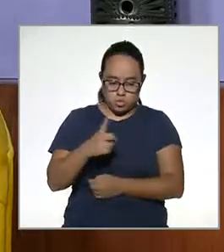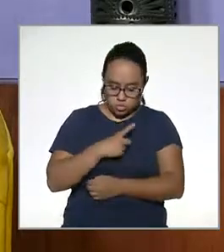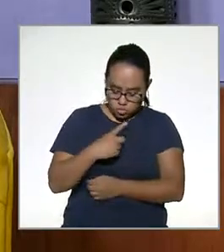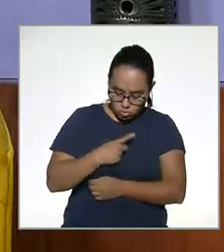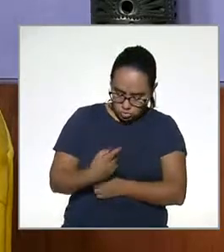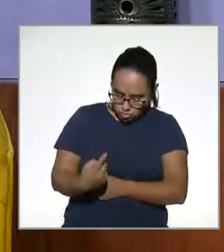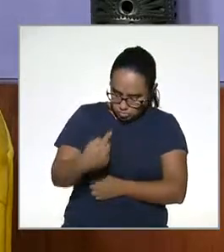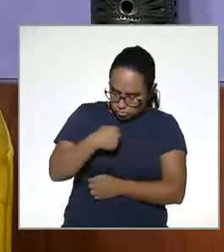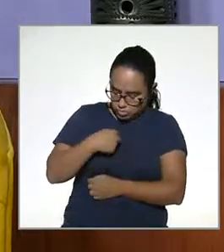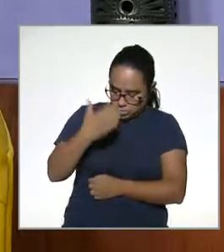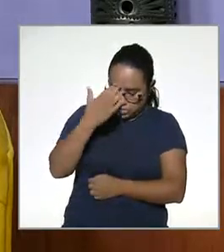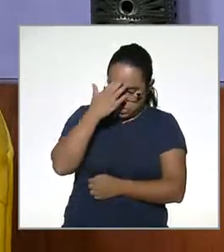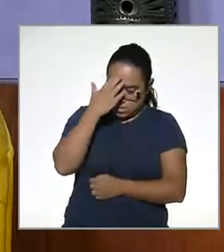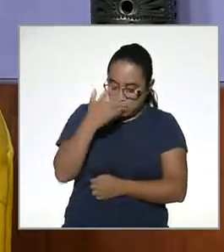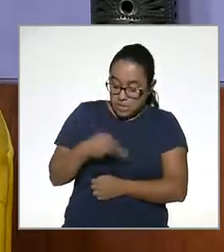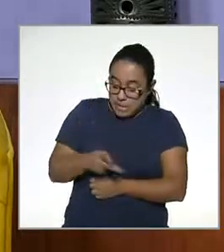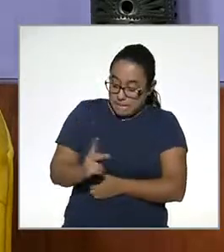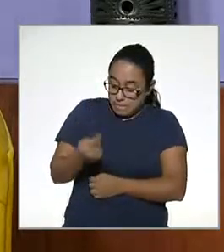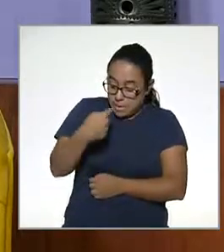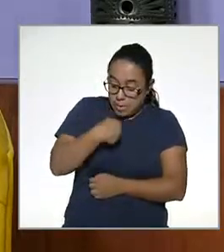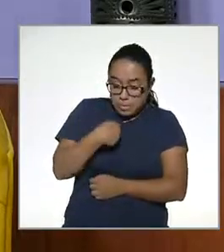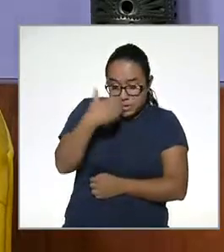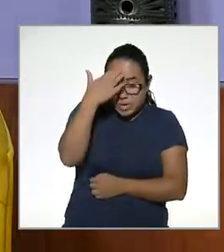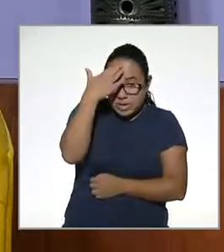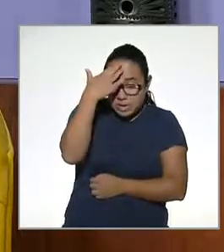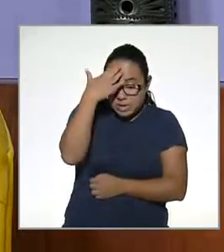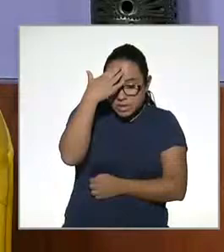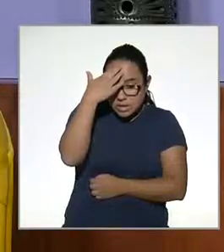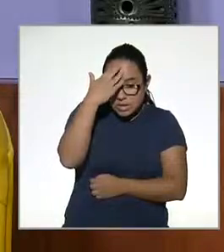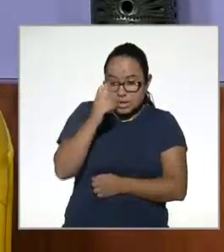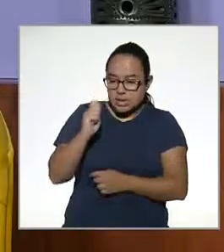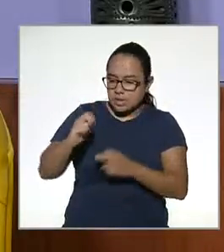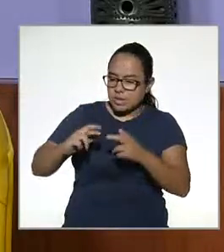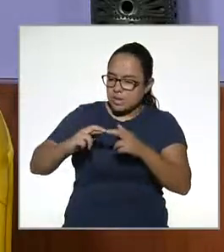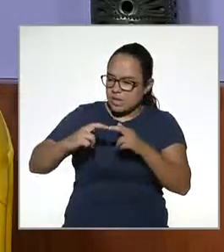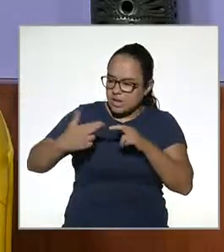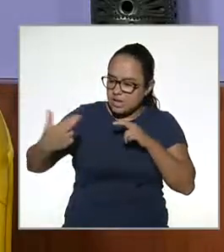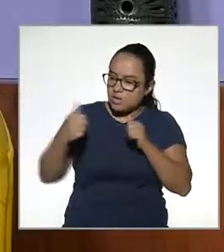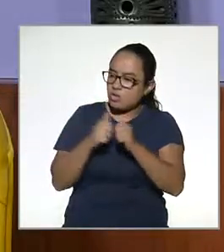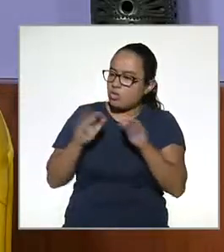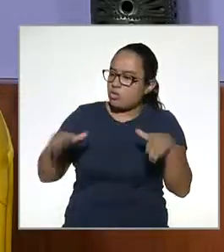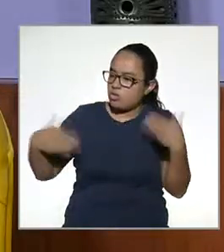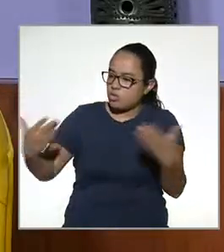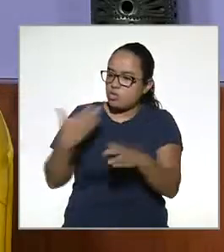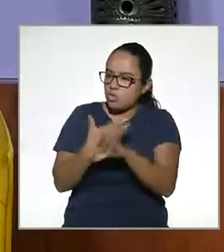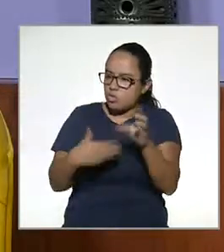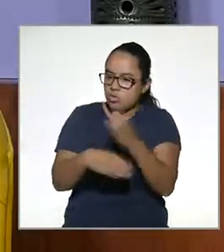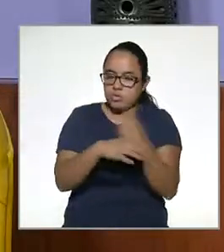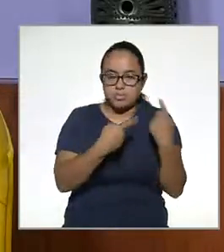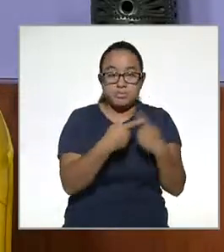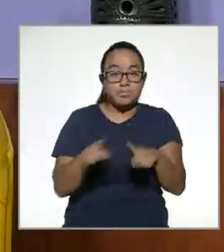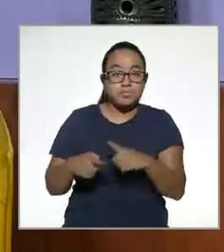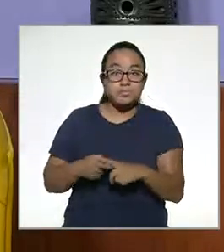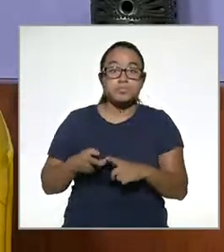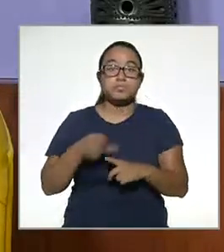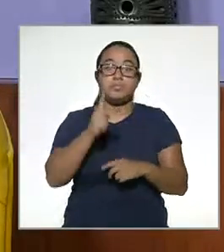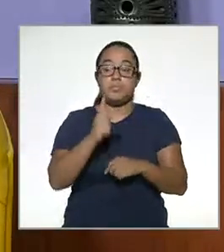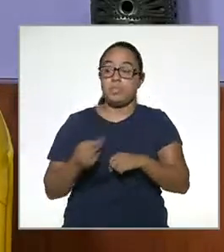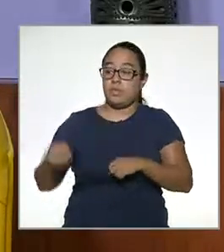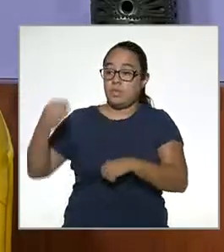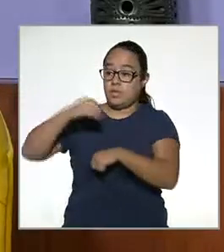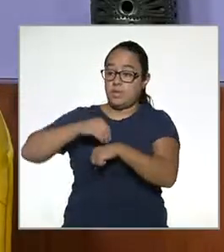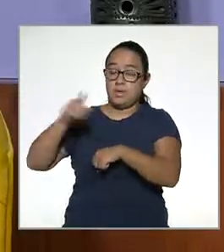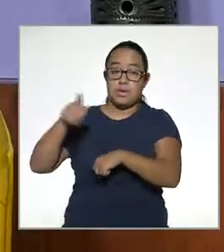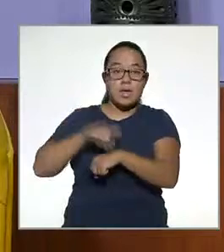mismo, pero un sí mismo que está construyendo al mismo tiempo una relación con una afuera, con unos objetos particulares. Claro, si le agregamos el amigo,